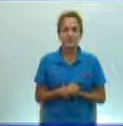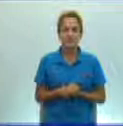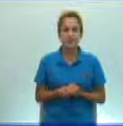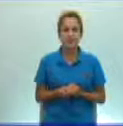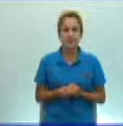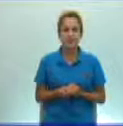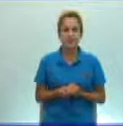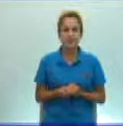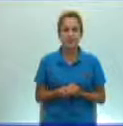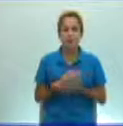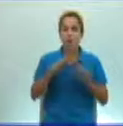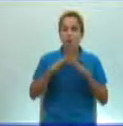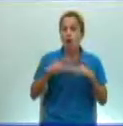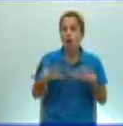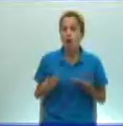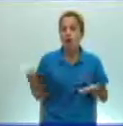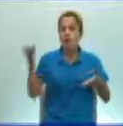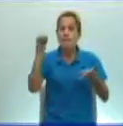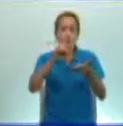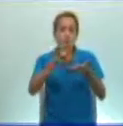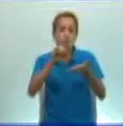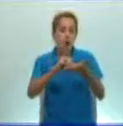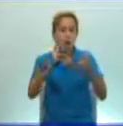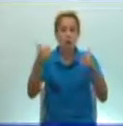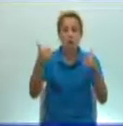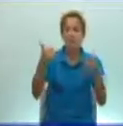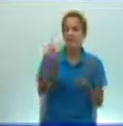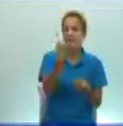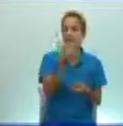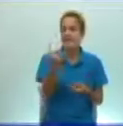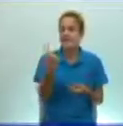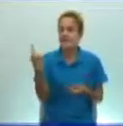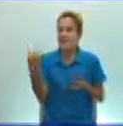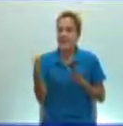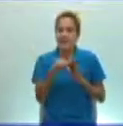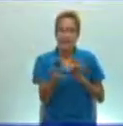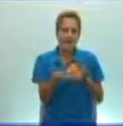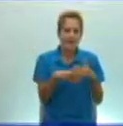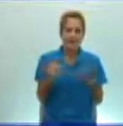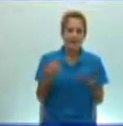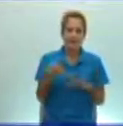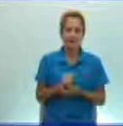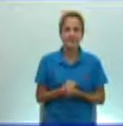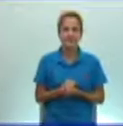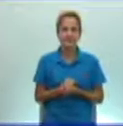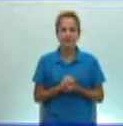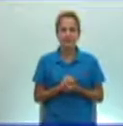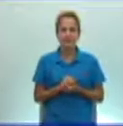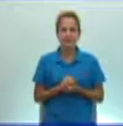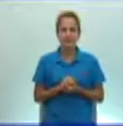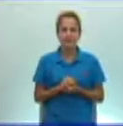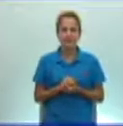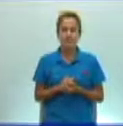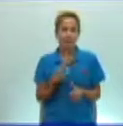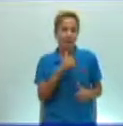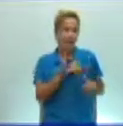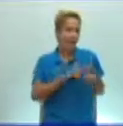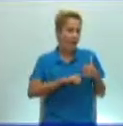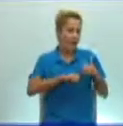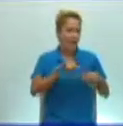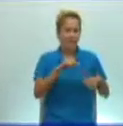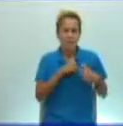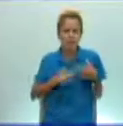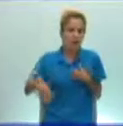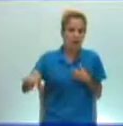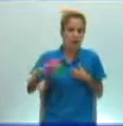Es que cuando aplicamos correctamente cada regla ortográfica, enamoramos a todo el que